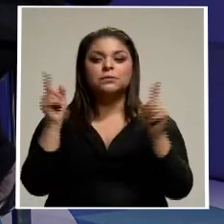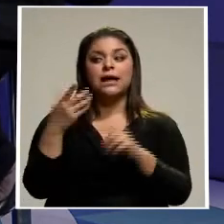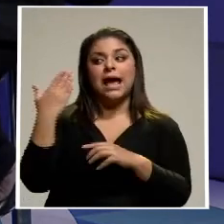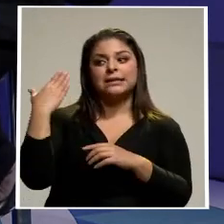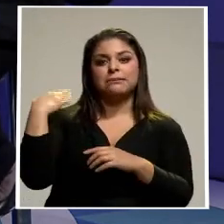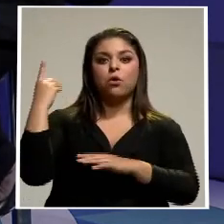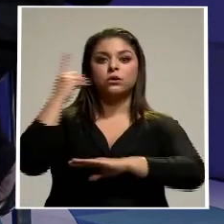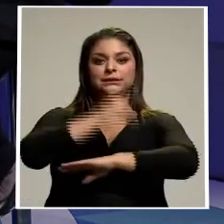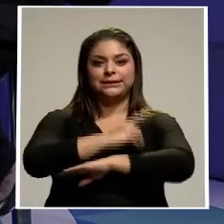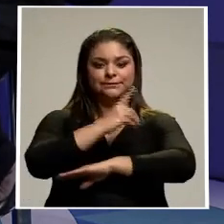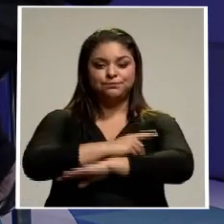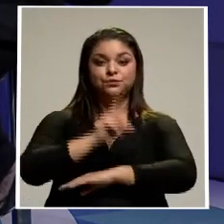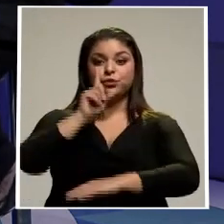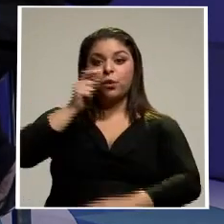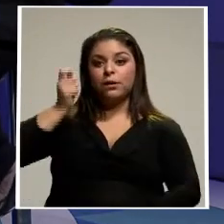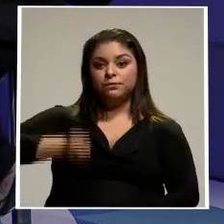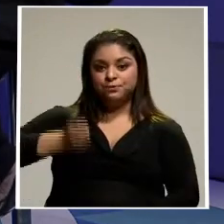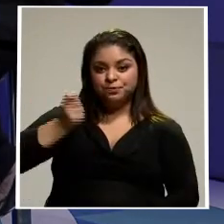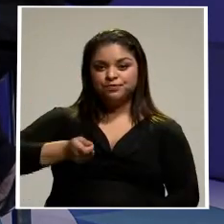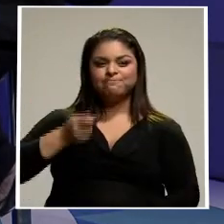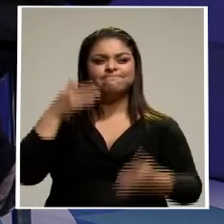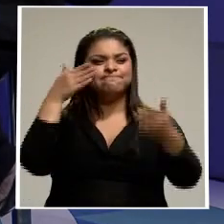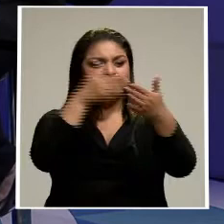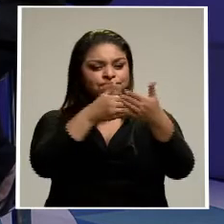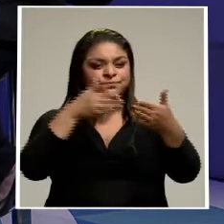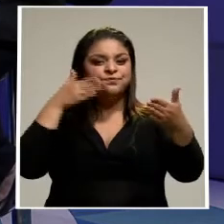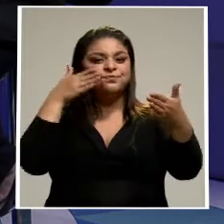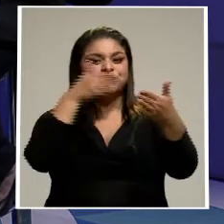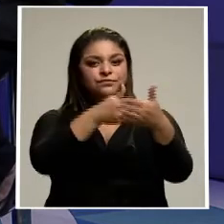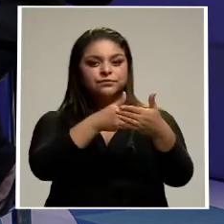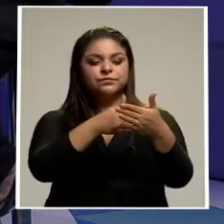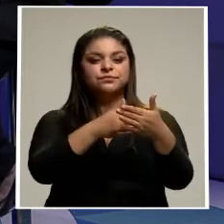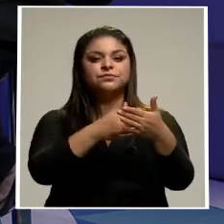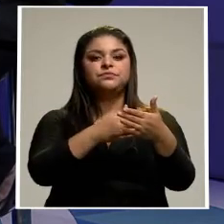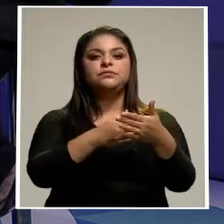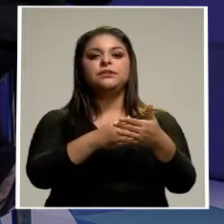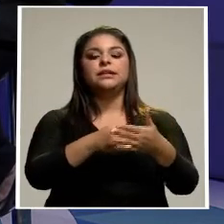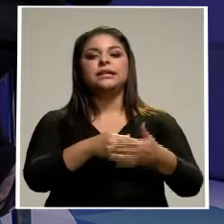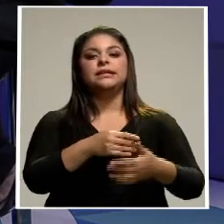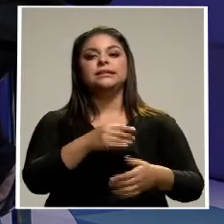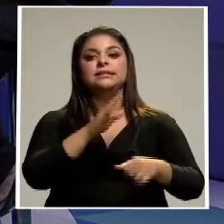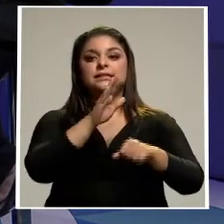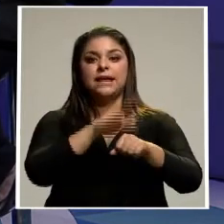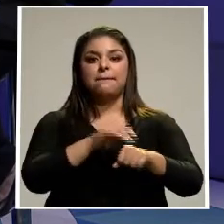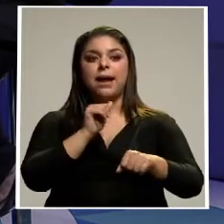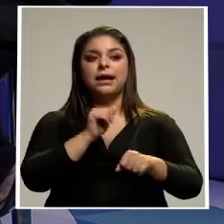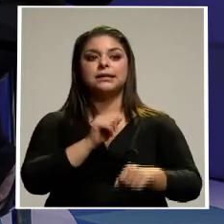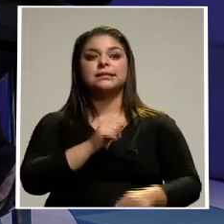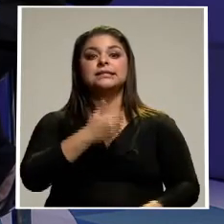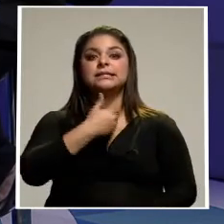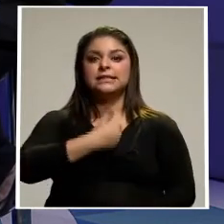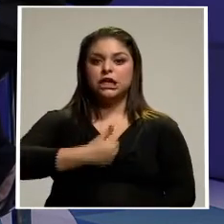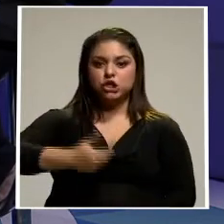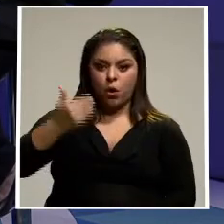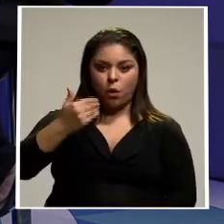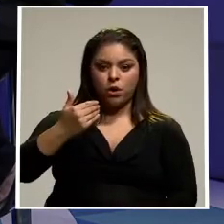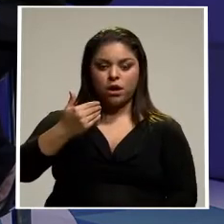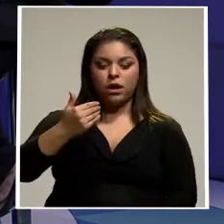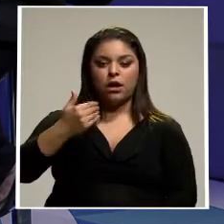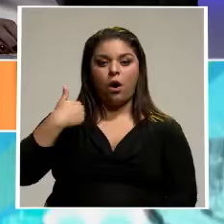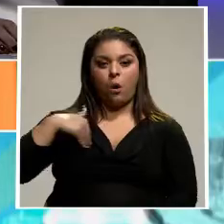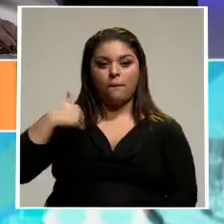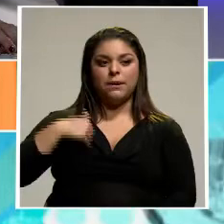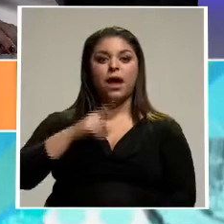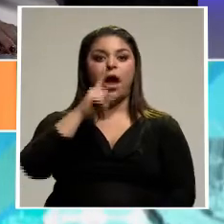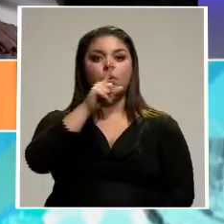abogado insistía en llamar señor a una mujer trans durante un juicio. Entonces